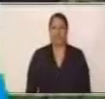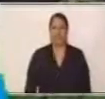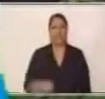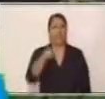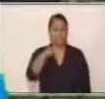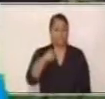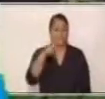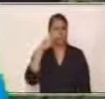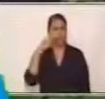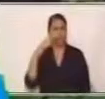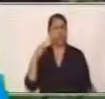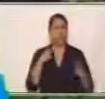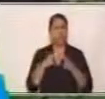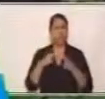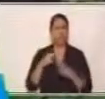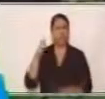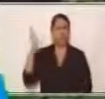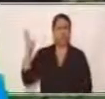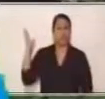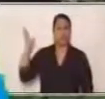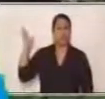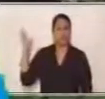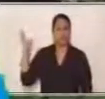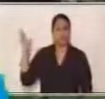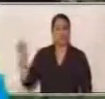¿Conocen este aparato?